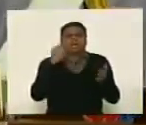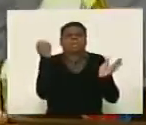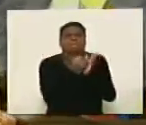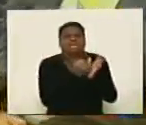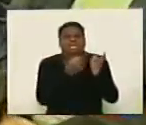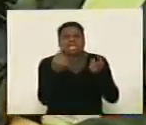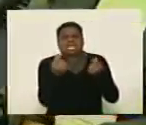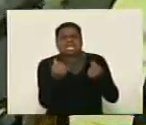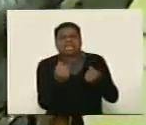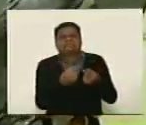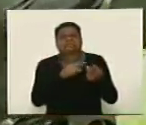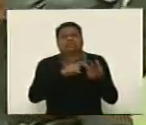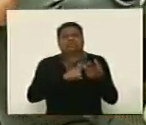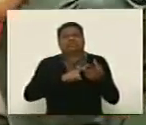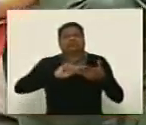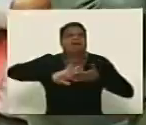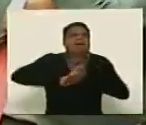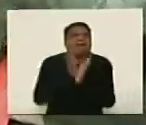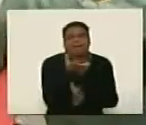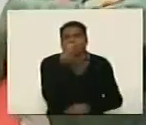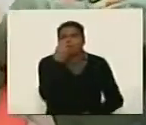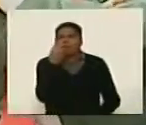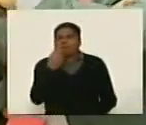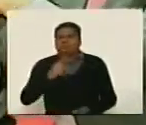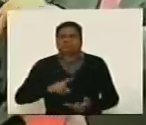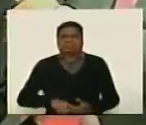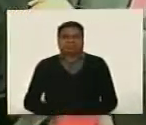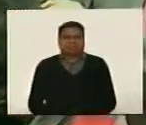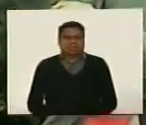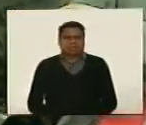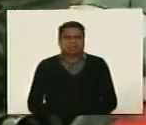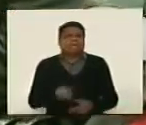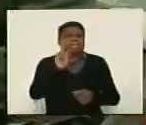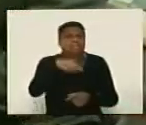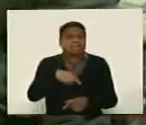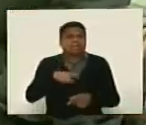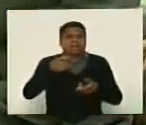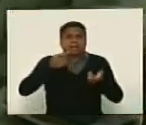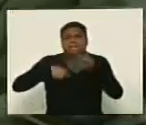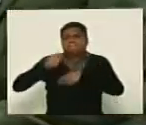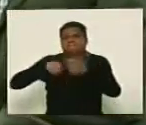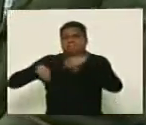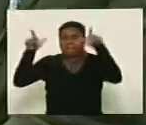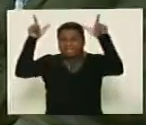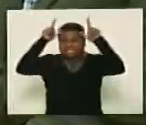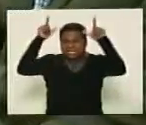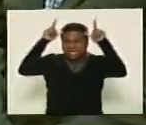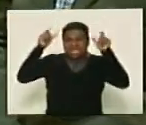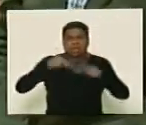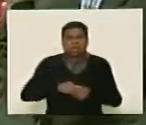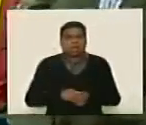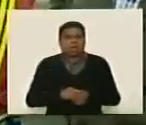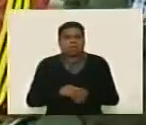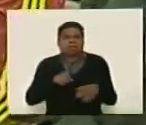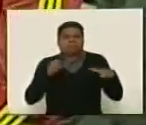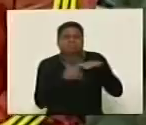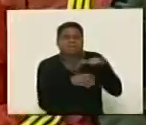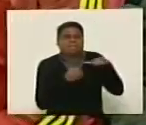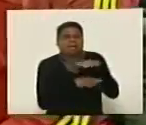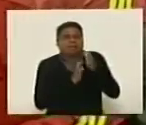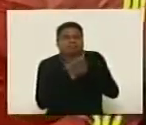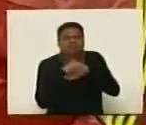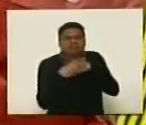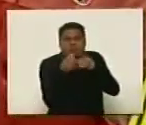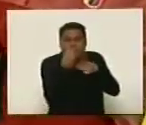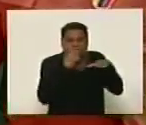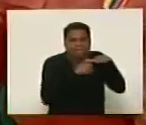para desabastecer, para bachaquear, para contrabandear los productos y los bienes